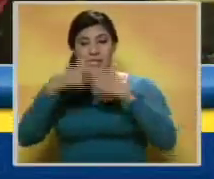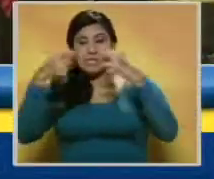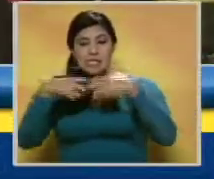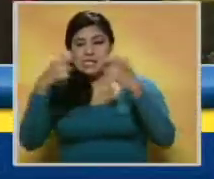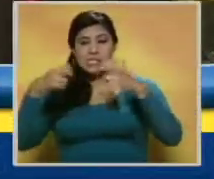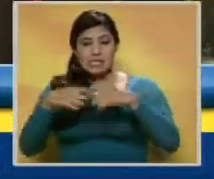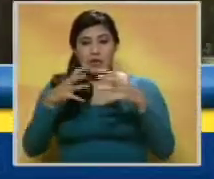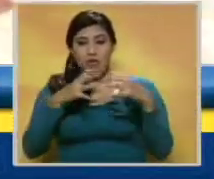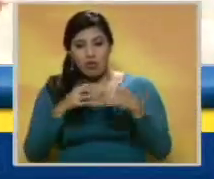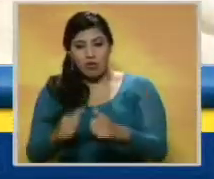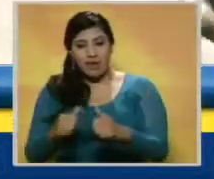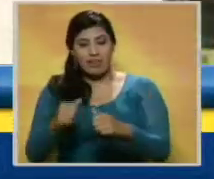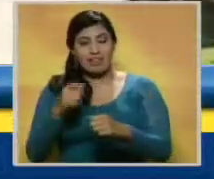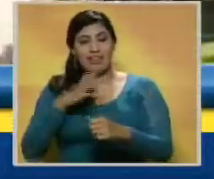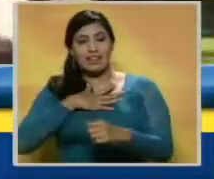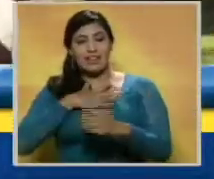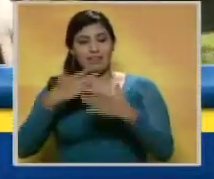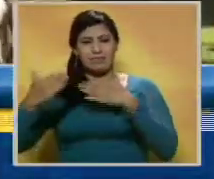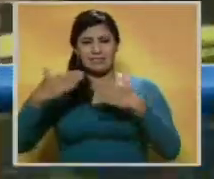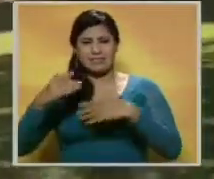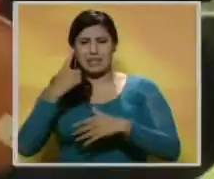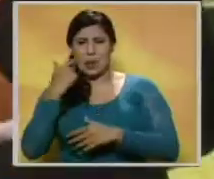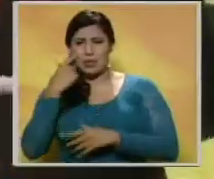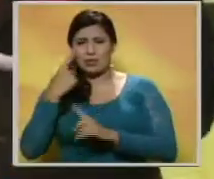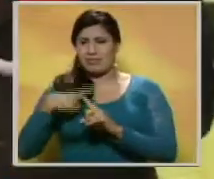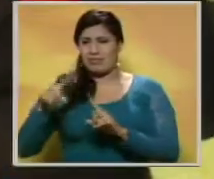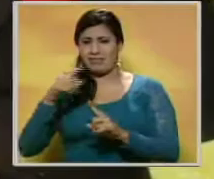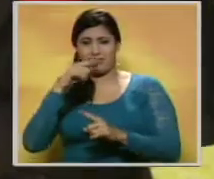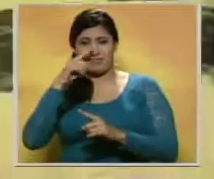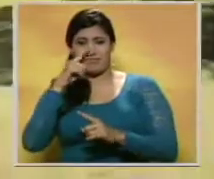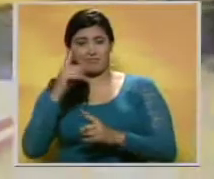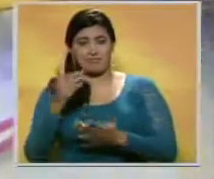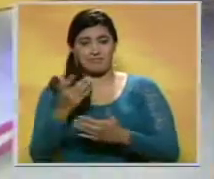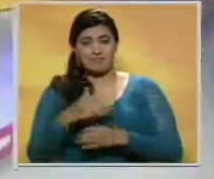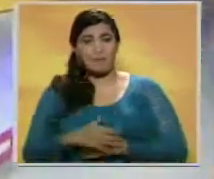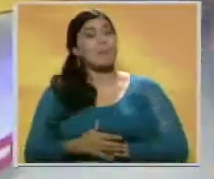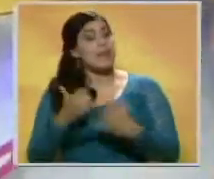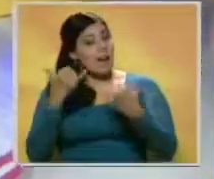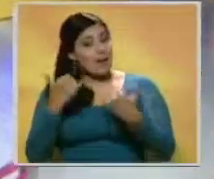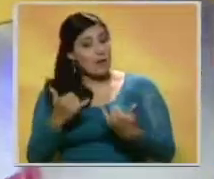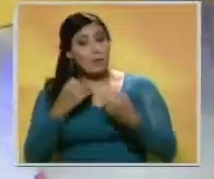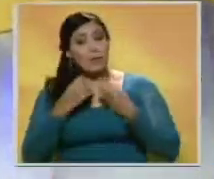constantes enfrentamientos por el contraste de sus costumbres de vida. Y ya